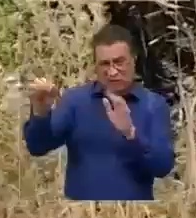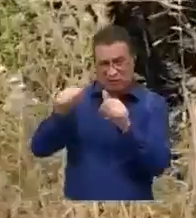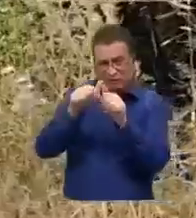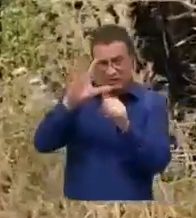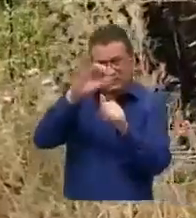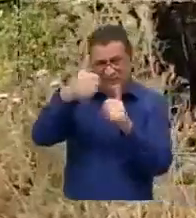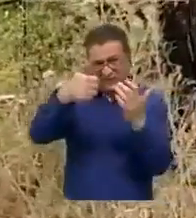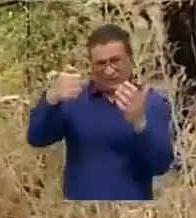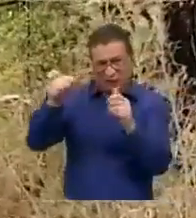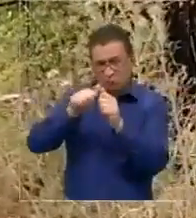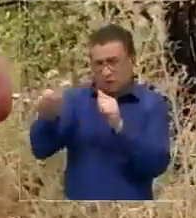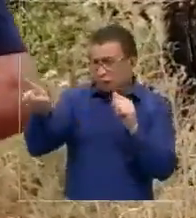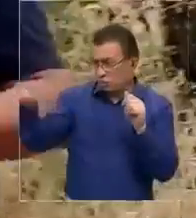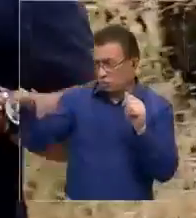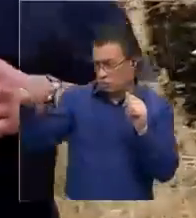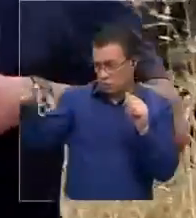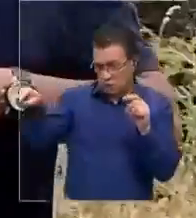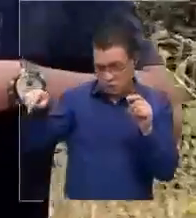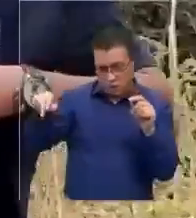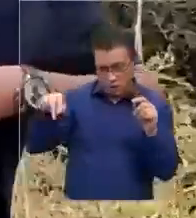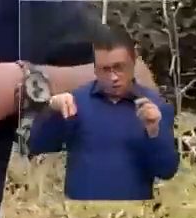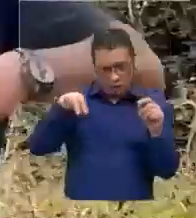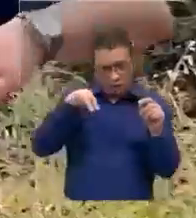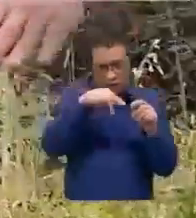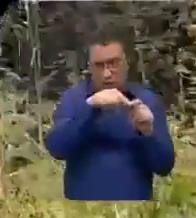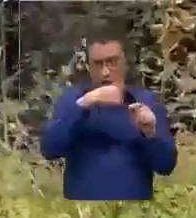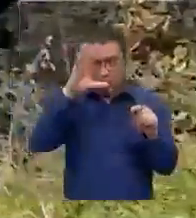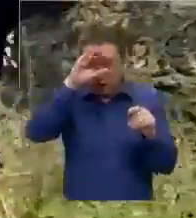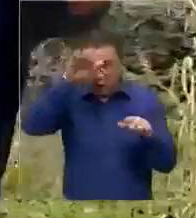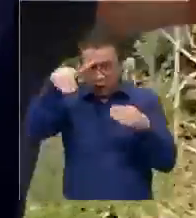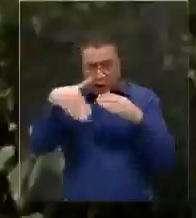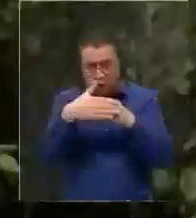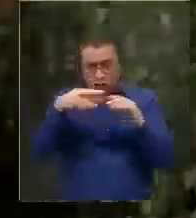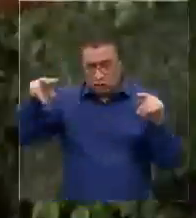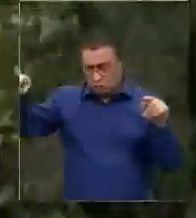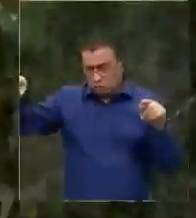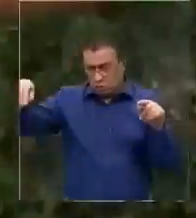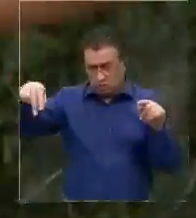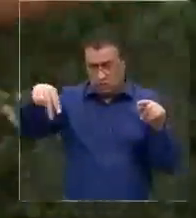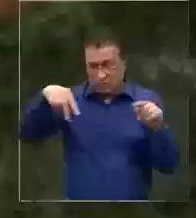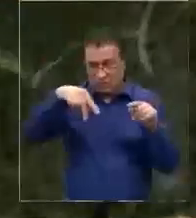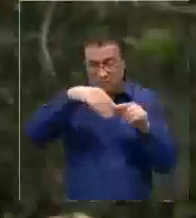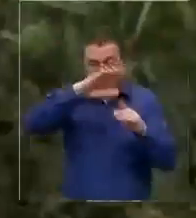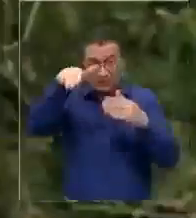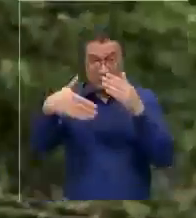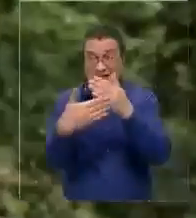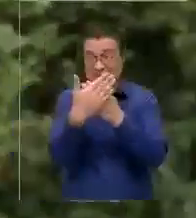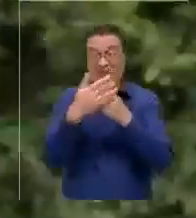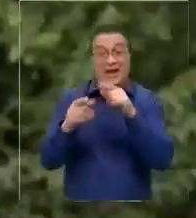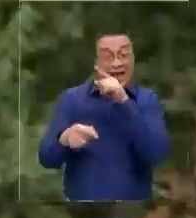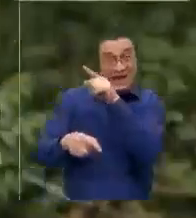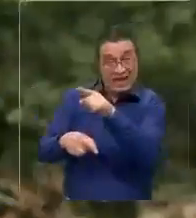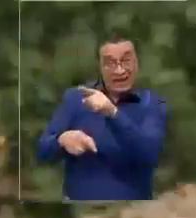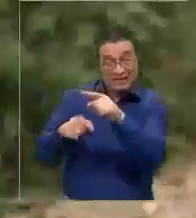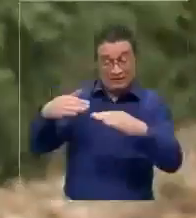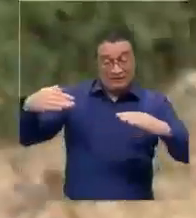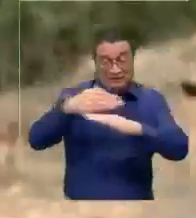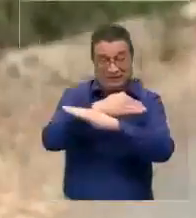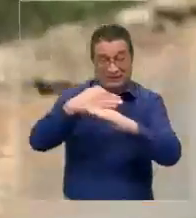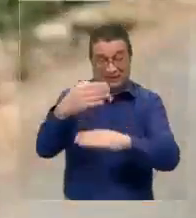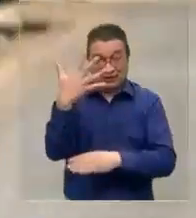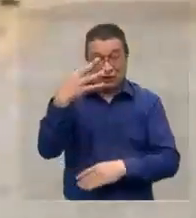500, 600 metros más allá, deambuló toda la noche por este camino, amaneció en la garita que está allá frente a la carretera 5